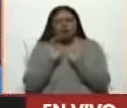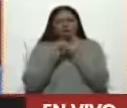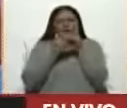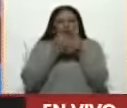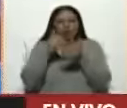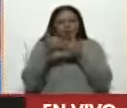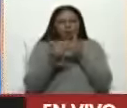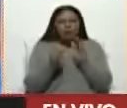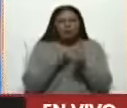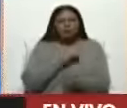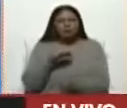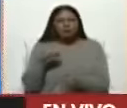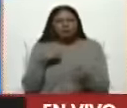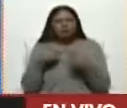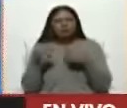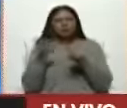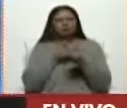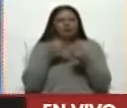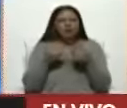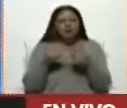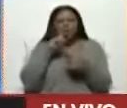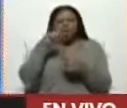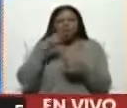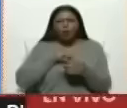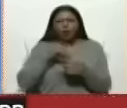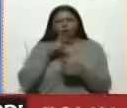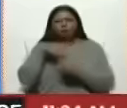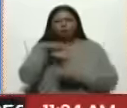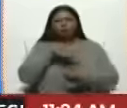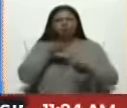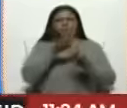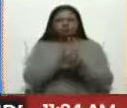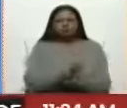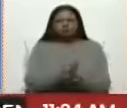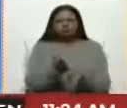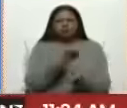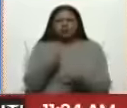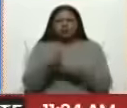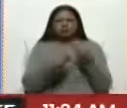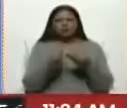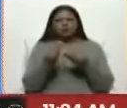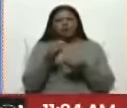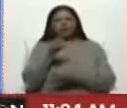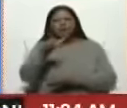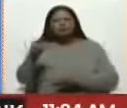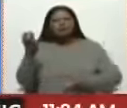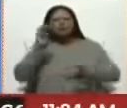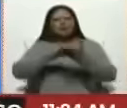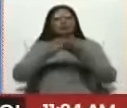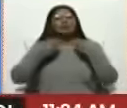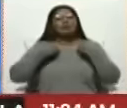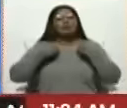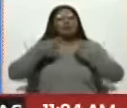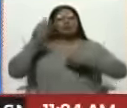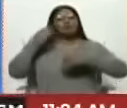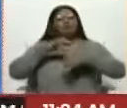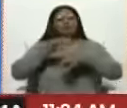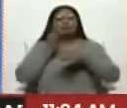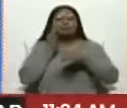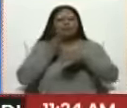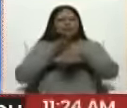de privatización, de violencia, de odio, de subordinación. Pero los mirandinos y las mirandinas vivieron en carne